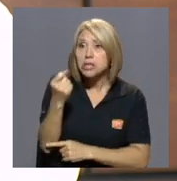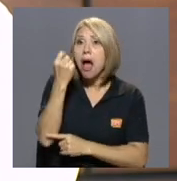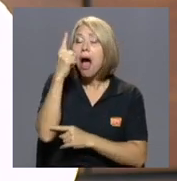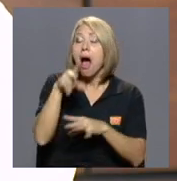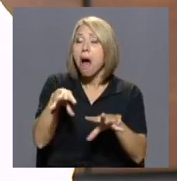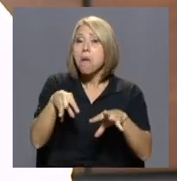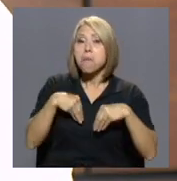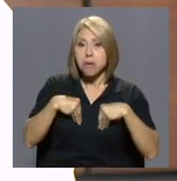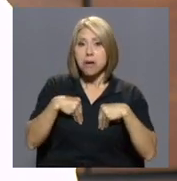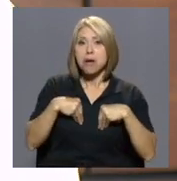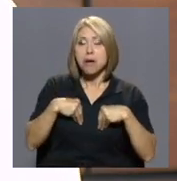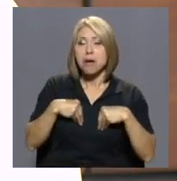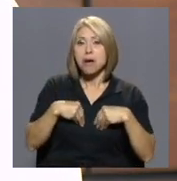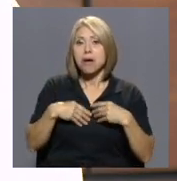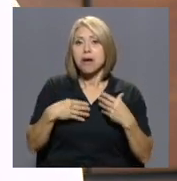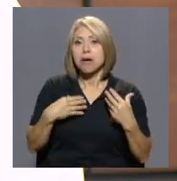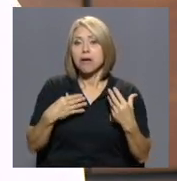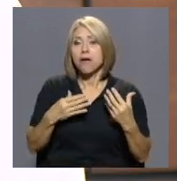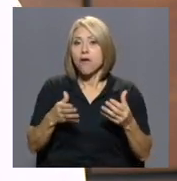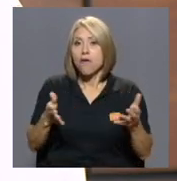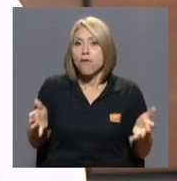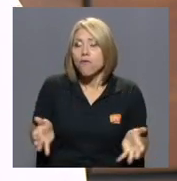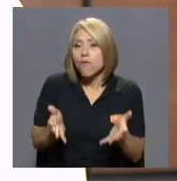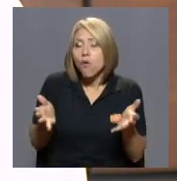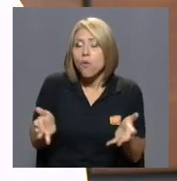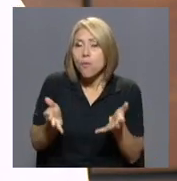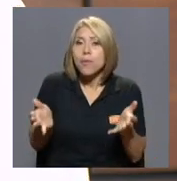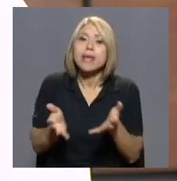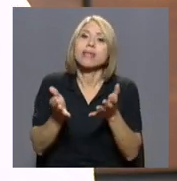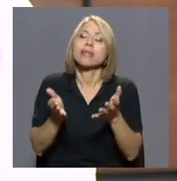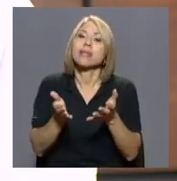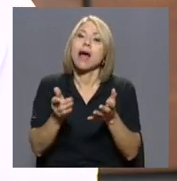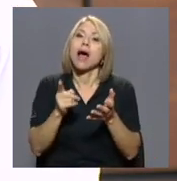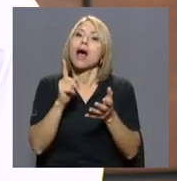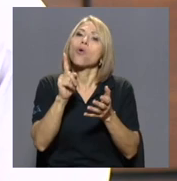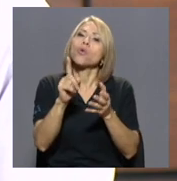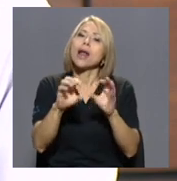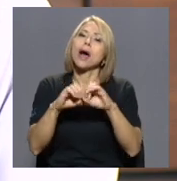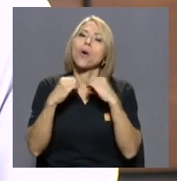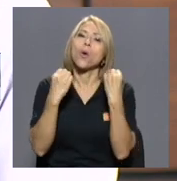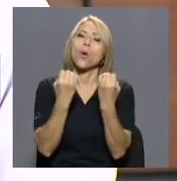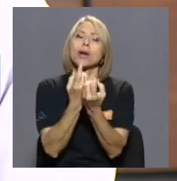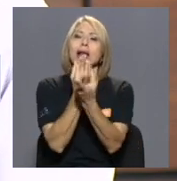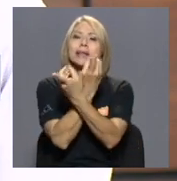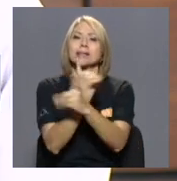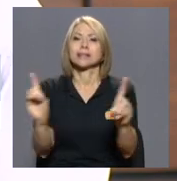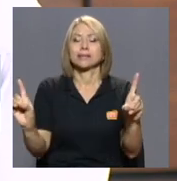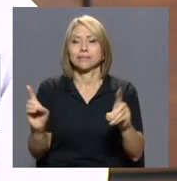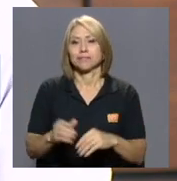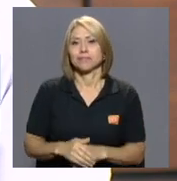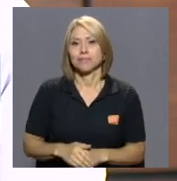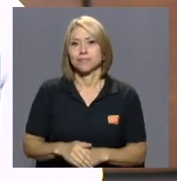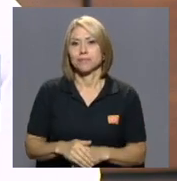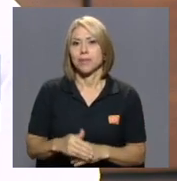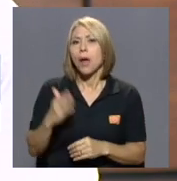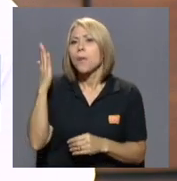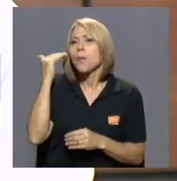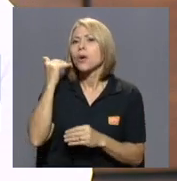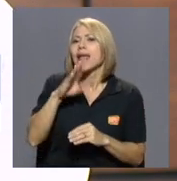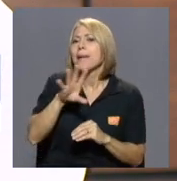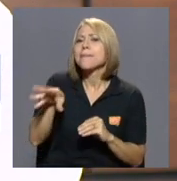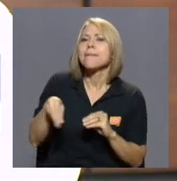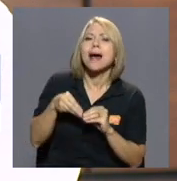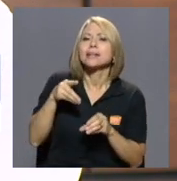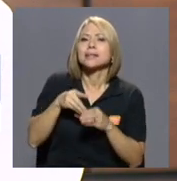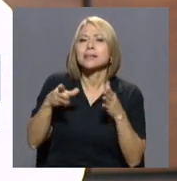fomenta lo que usted plantea como una organización democrática. Correcto. Ahora, ¿por qué más? Ok.